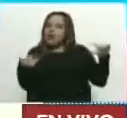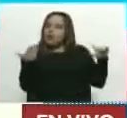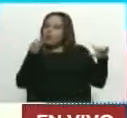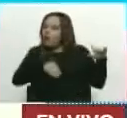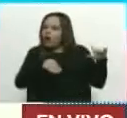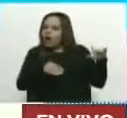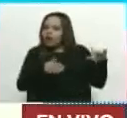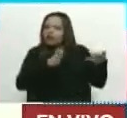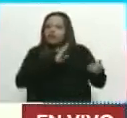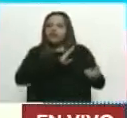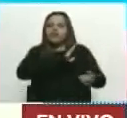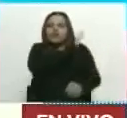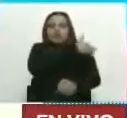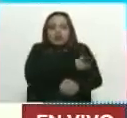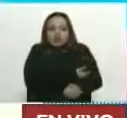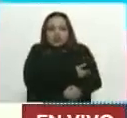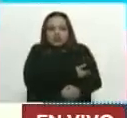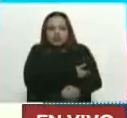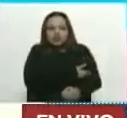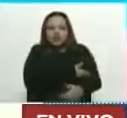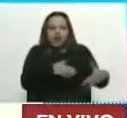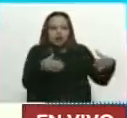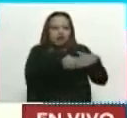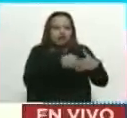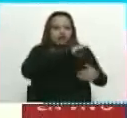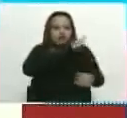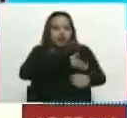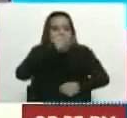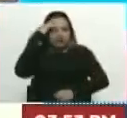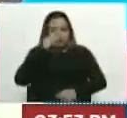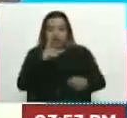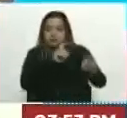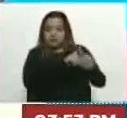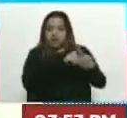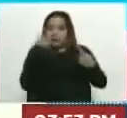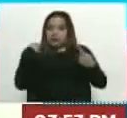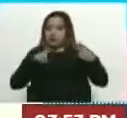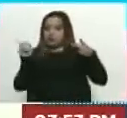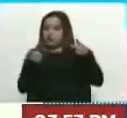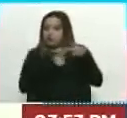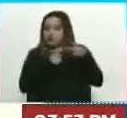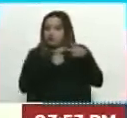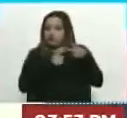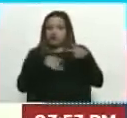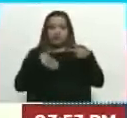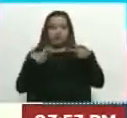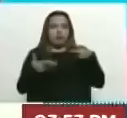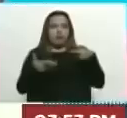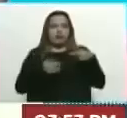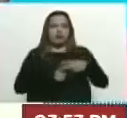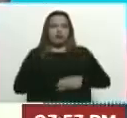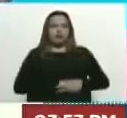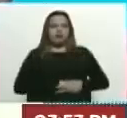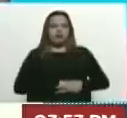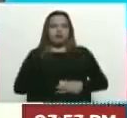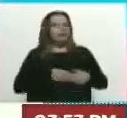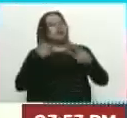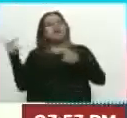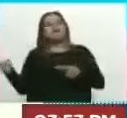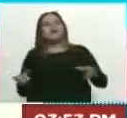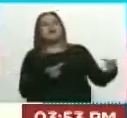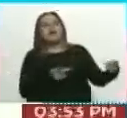fortalecer el aparato militar propiamente dicho. Pero la segunda línea era convocar a la